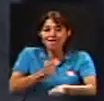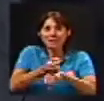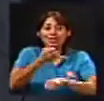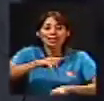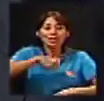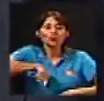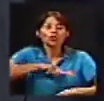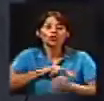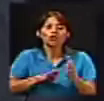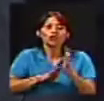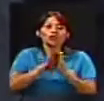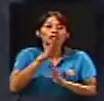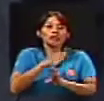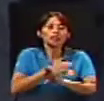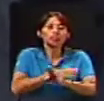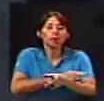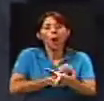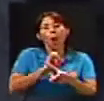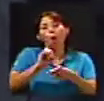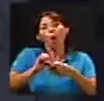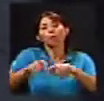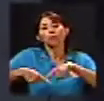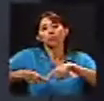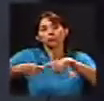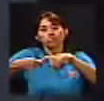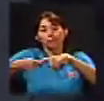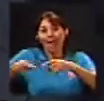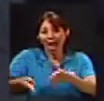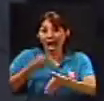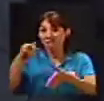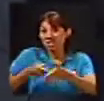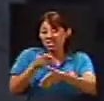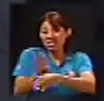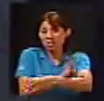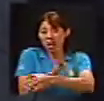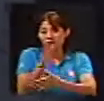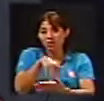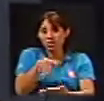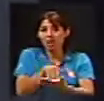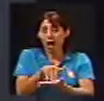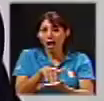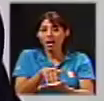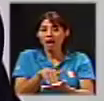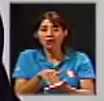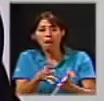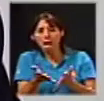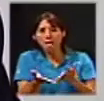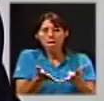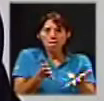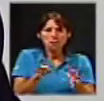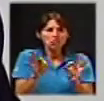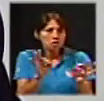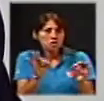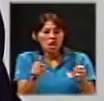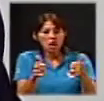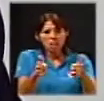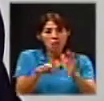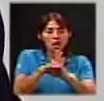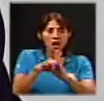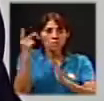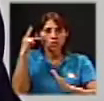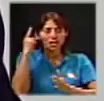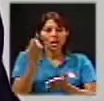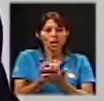crecemos. A veces, digamos, ahí en el Banco Central le sale bien el volado ahí, que le salió bien la política